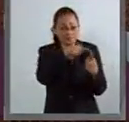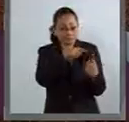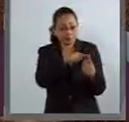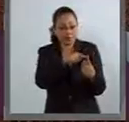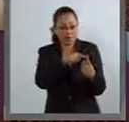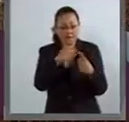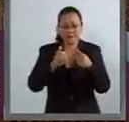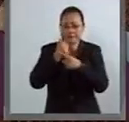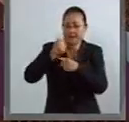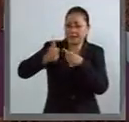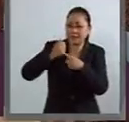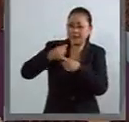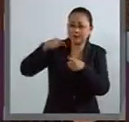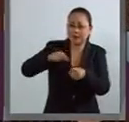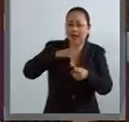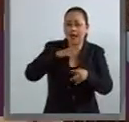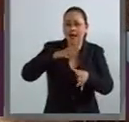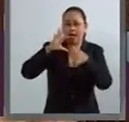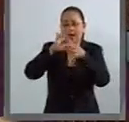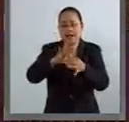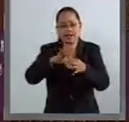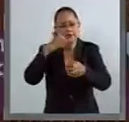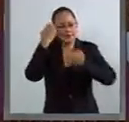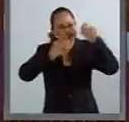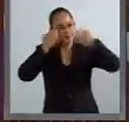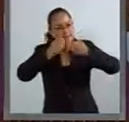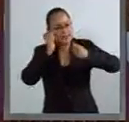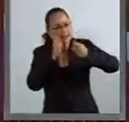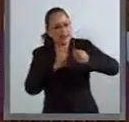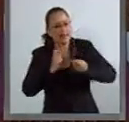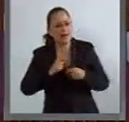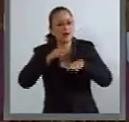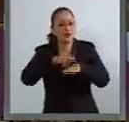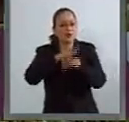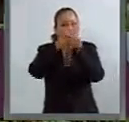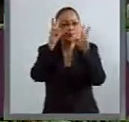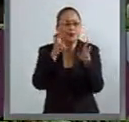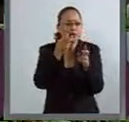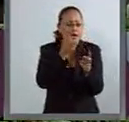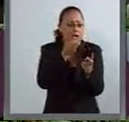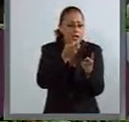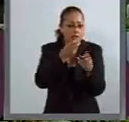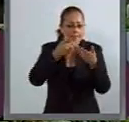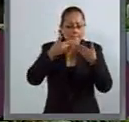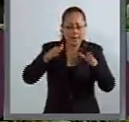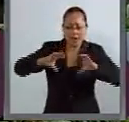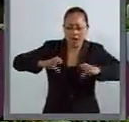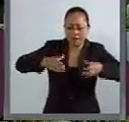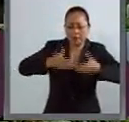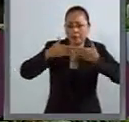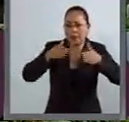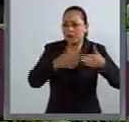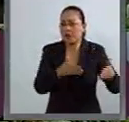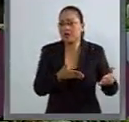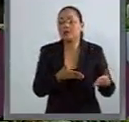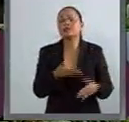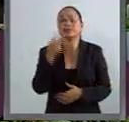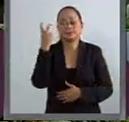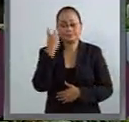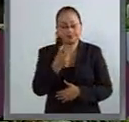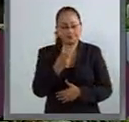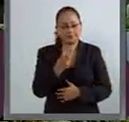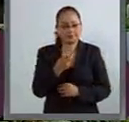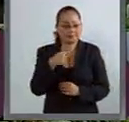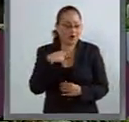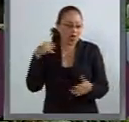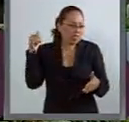venido dominando y analizando y estudiando a fondo lo que significa el Parlamento Abierto, y por ello no